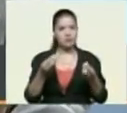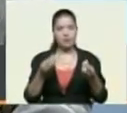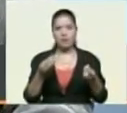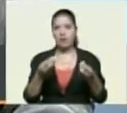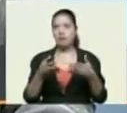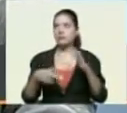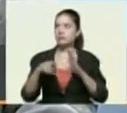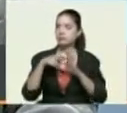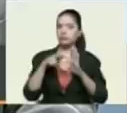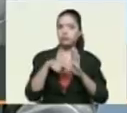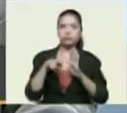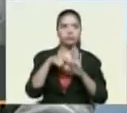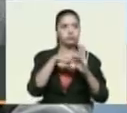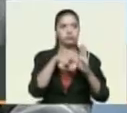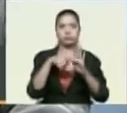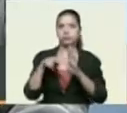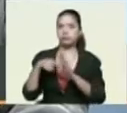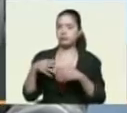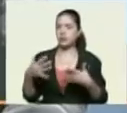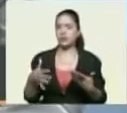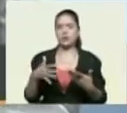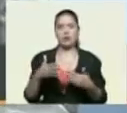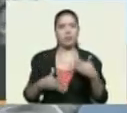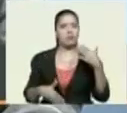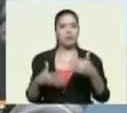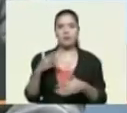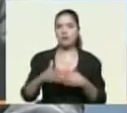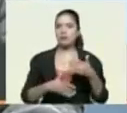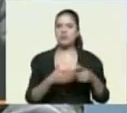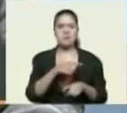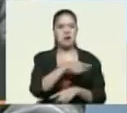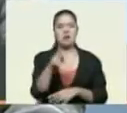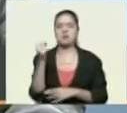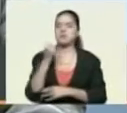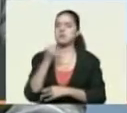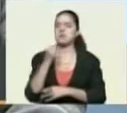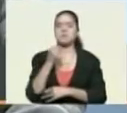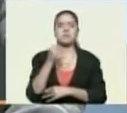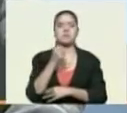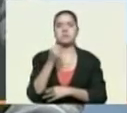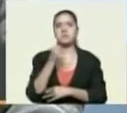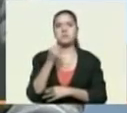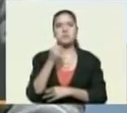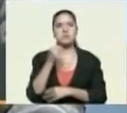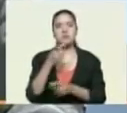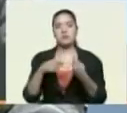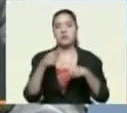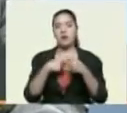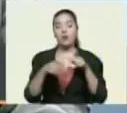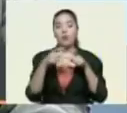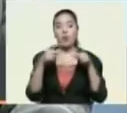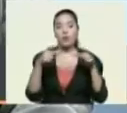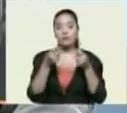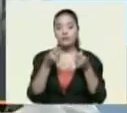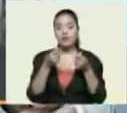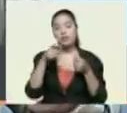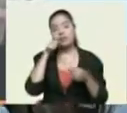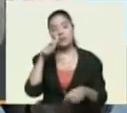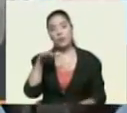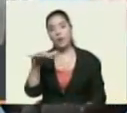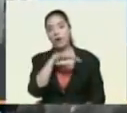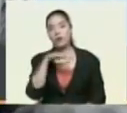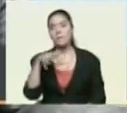ha ido reproduciendo mafias delictivas que no les importa traficar con los billetes del pueblo